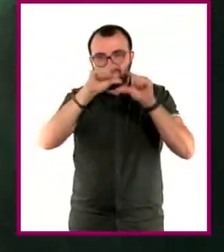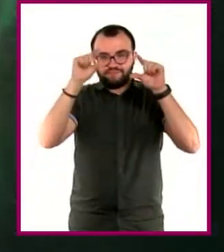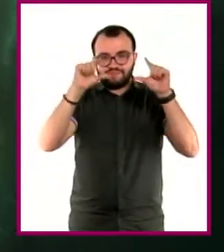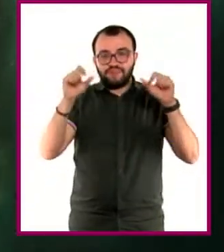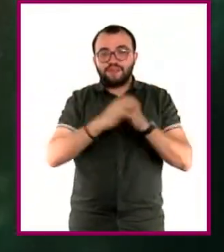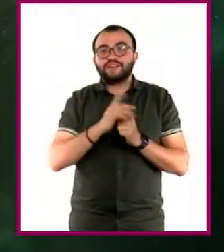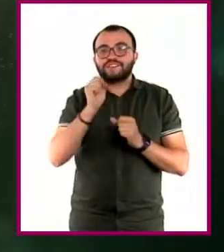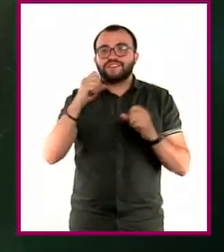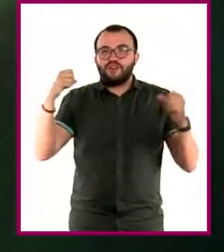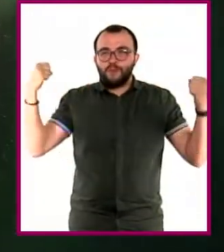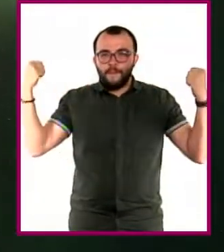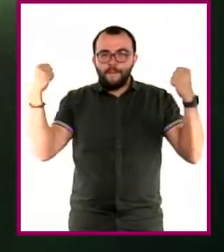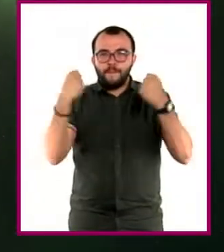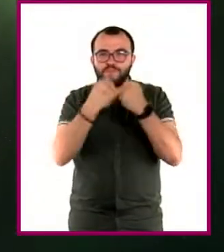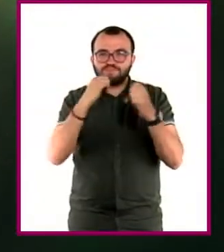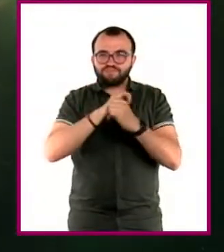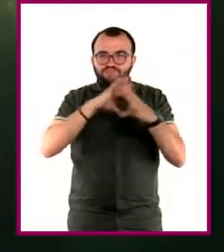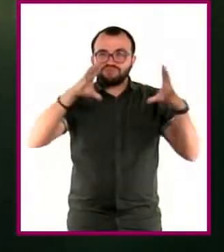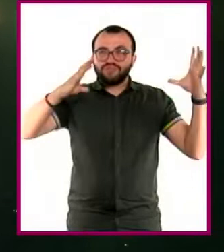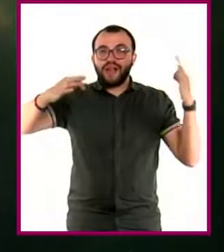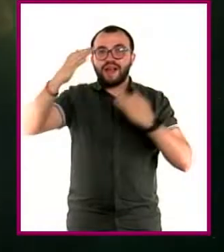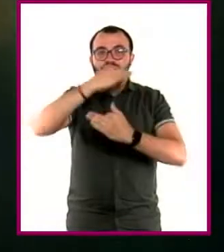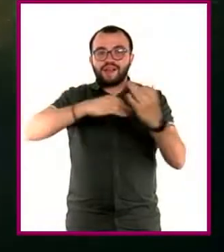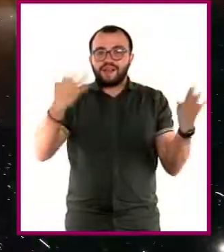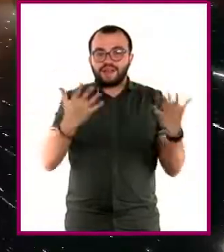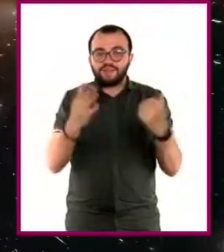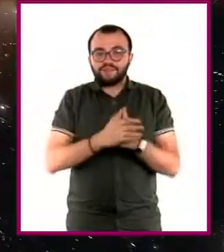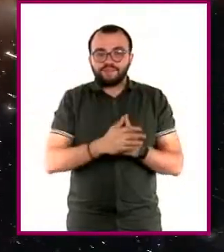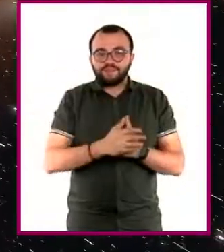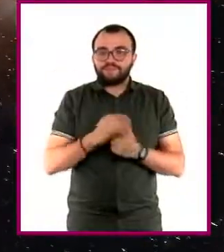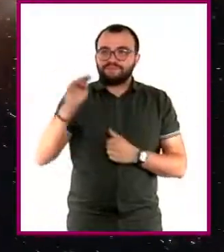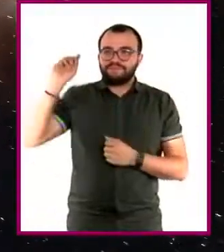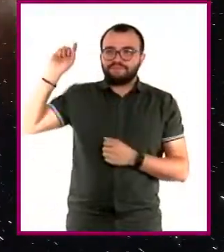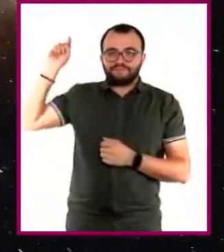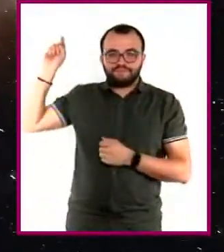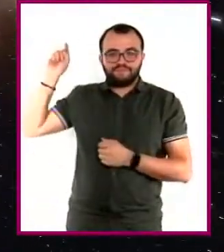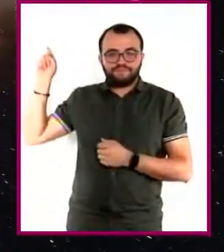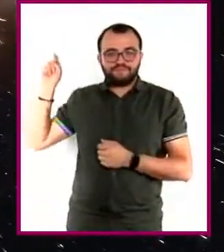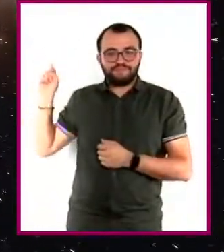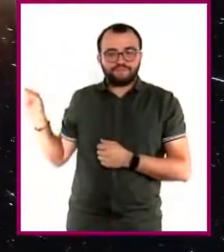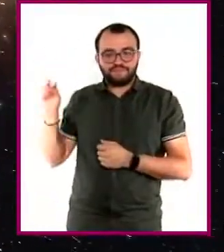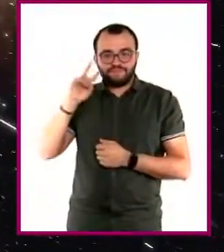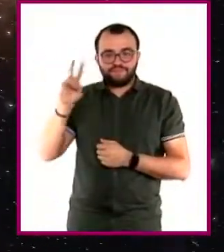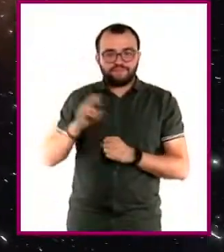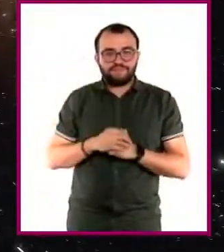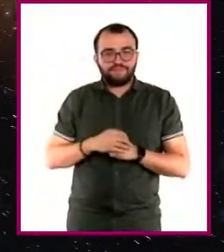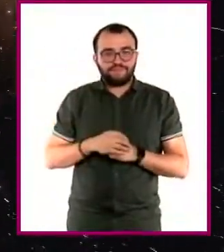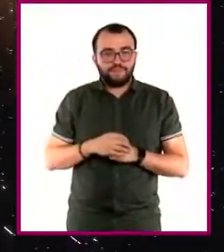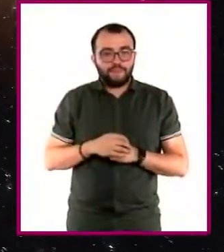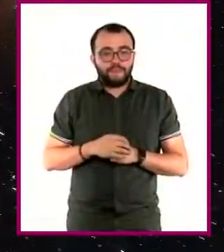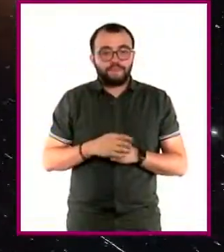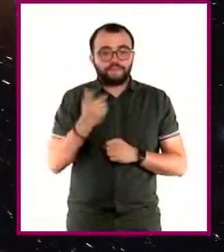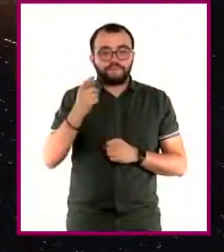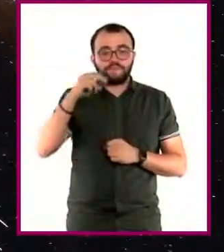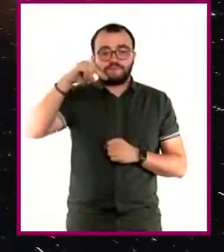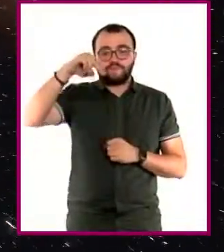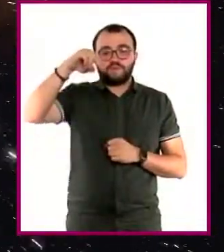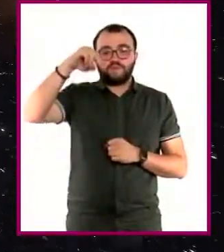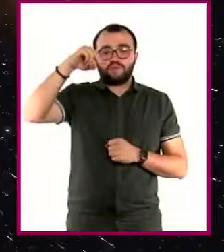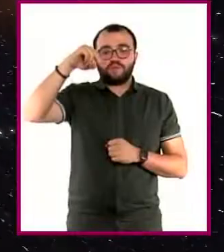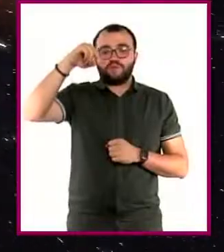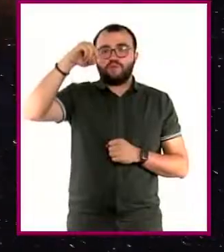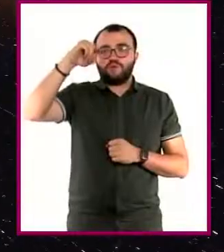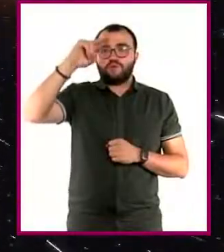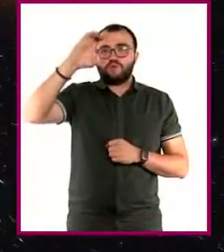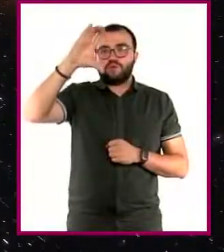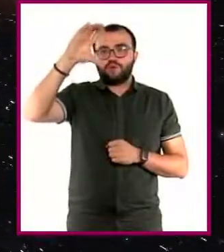Big Bang, la nucleosíntesis estelar y la nucleosíntesis de supernovas. La nucleosíntesis es el origen